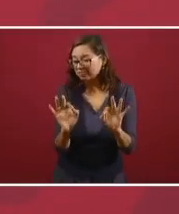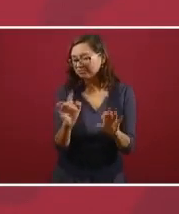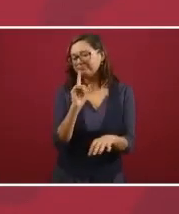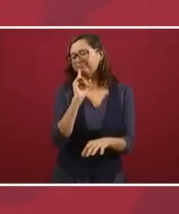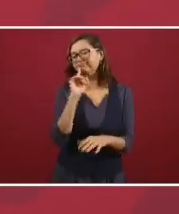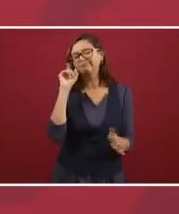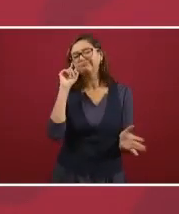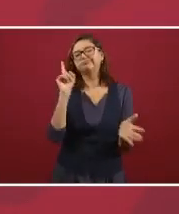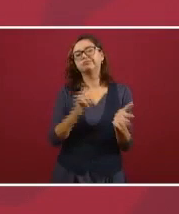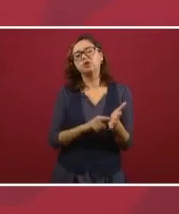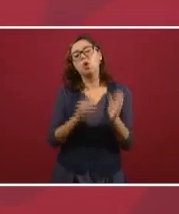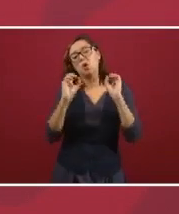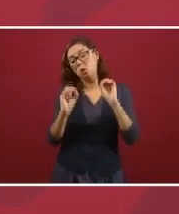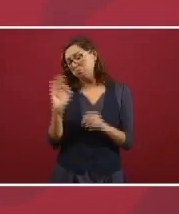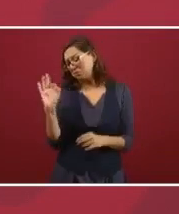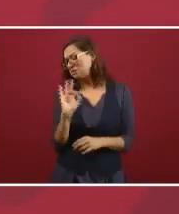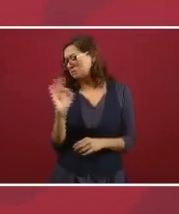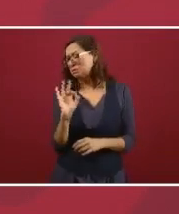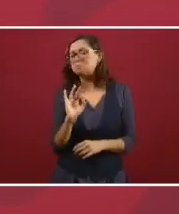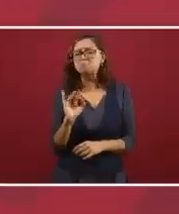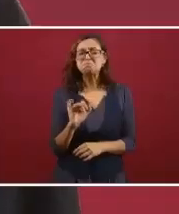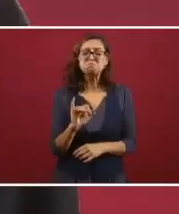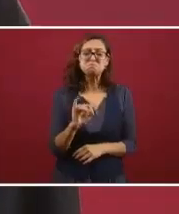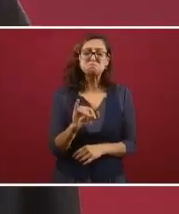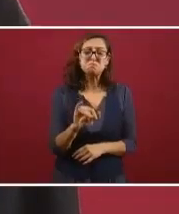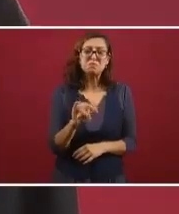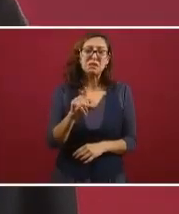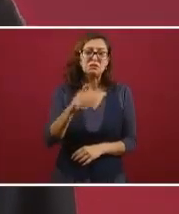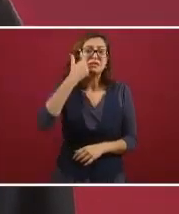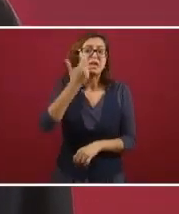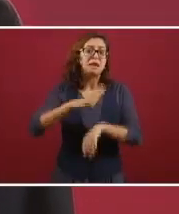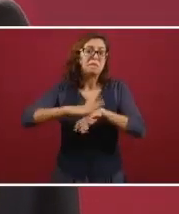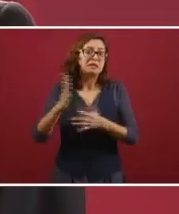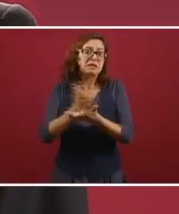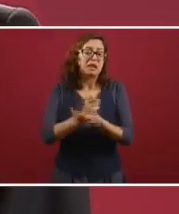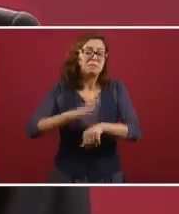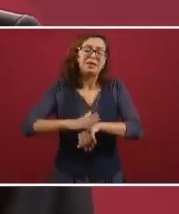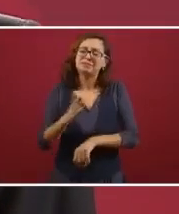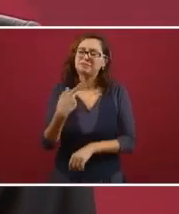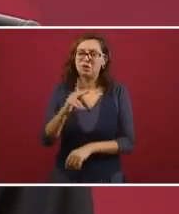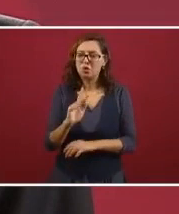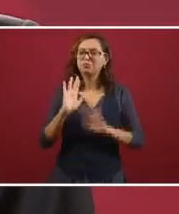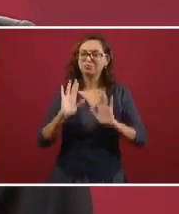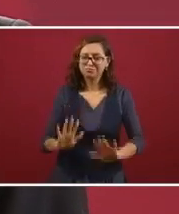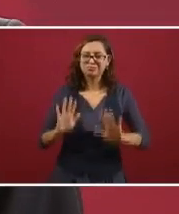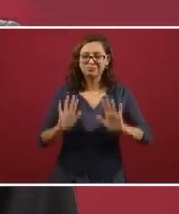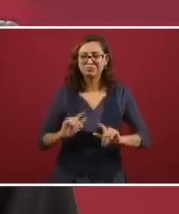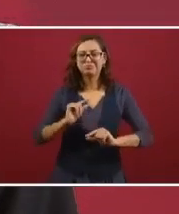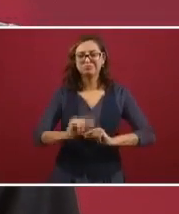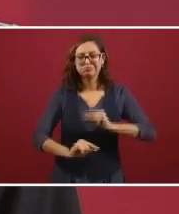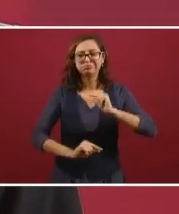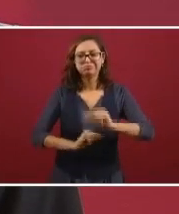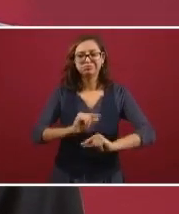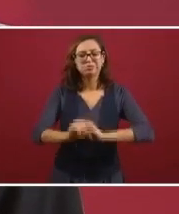ello se cierra el ciclo de la reforma educativa. Se detalló que también se acordó la asignación directa de plaza a los estudiantes que se